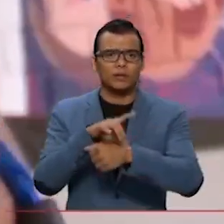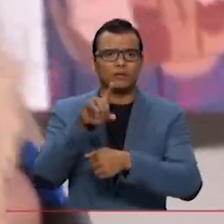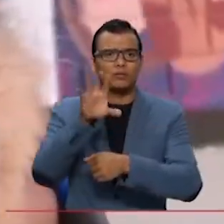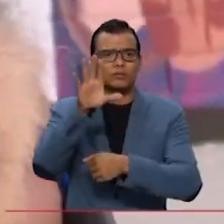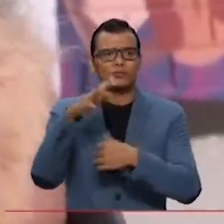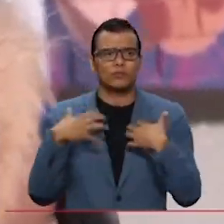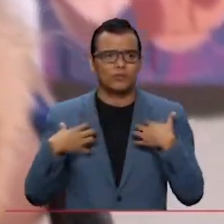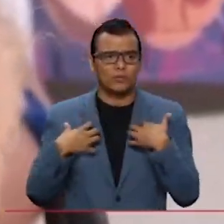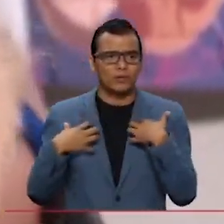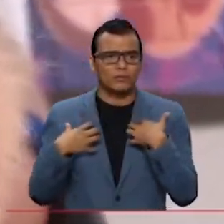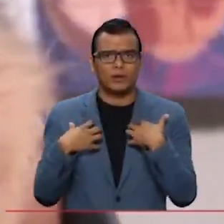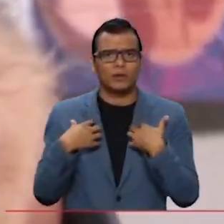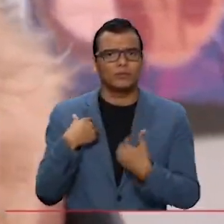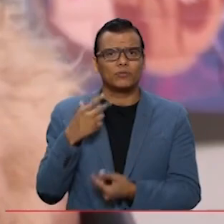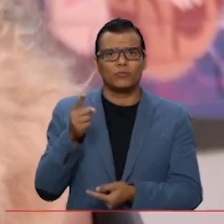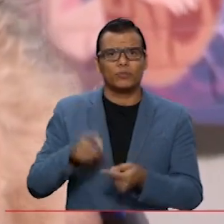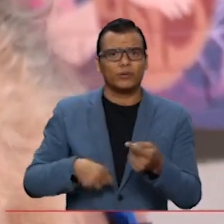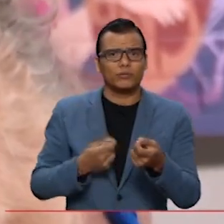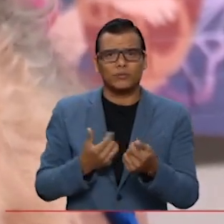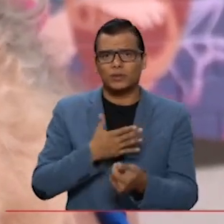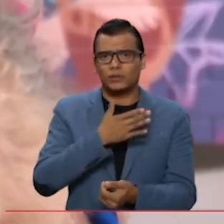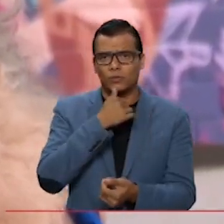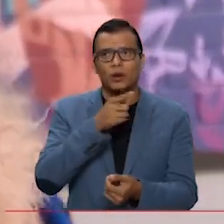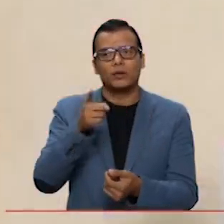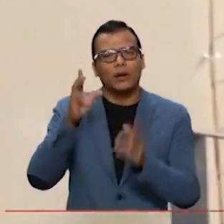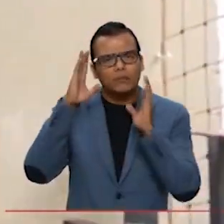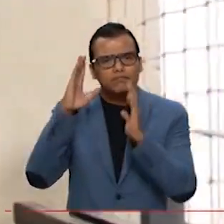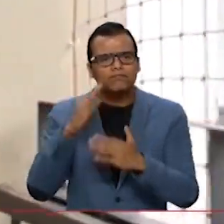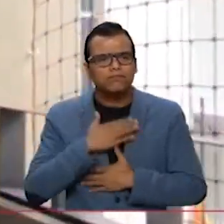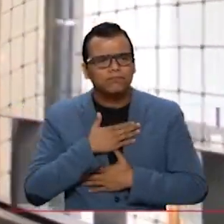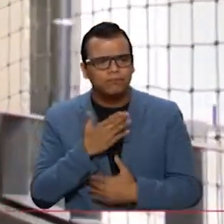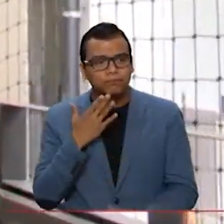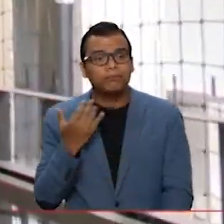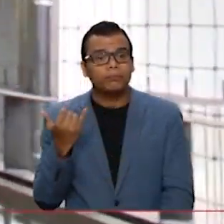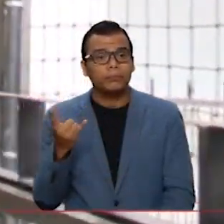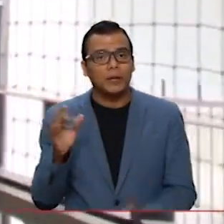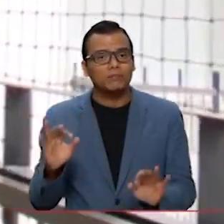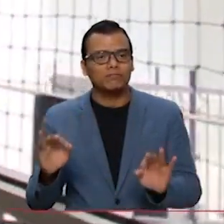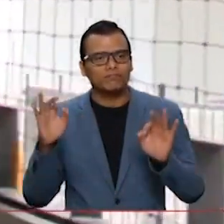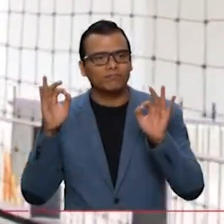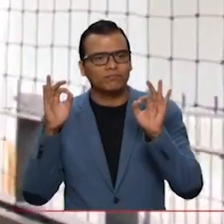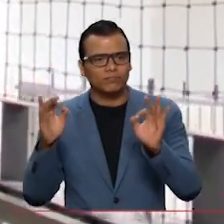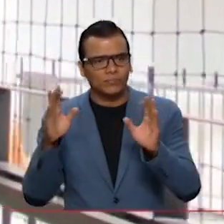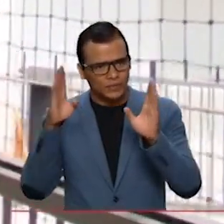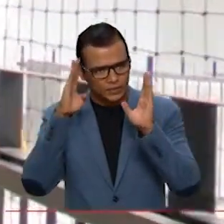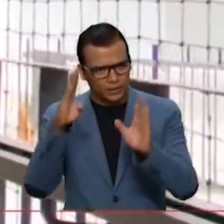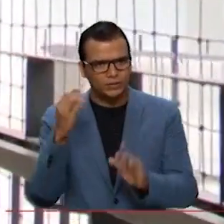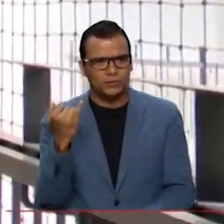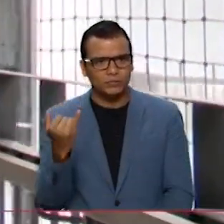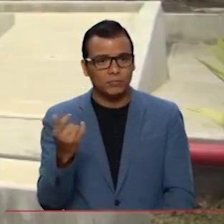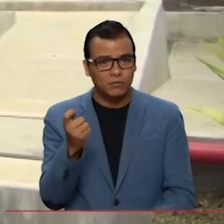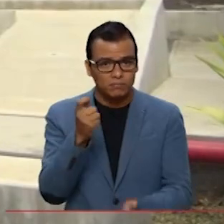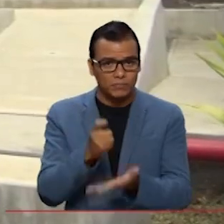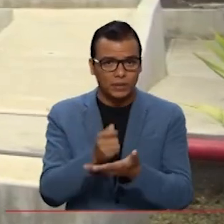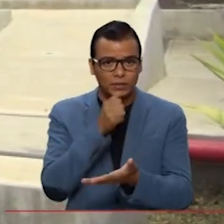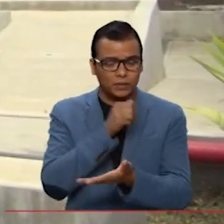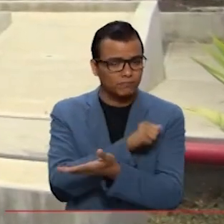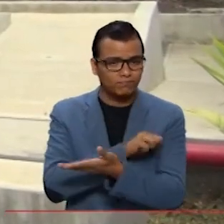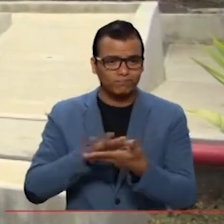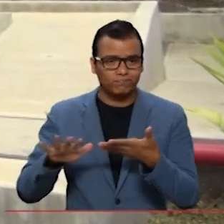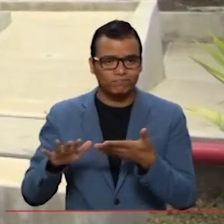acceder a una atención veterinaria de calidad, de alto nivel, que aquí se le puede prestar de manera gratuita.